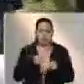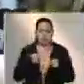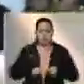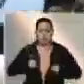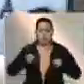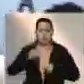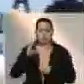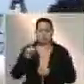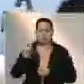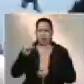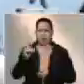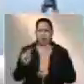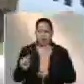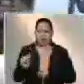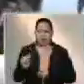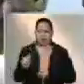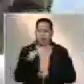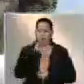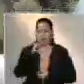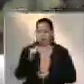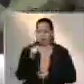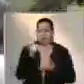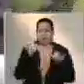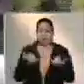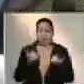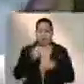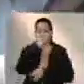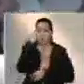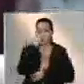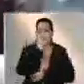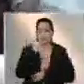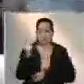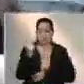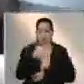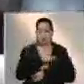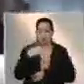Supermercados Cada. Es la información que de momento destaca desde el Zulia. Retornamos a Caracas.